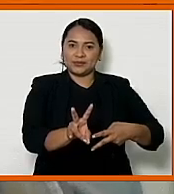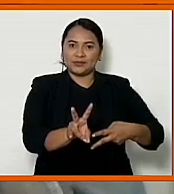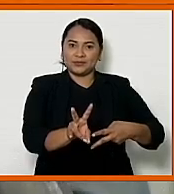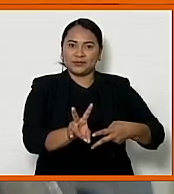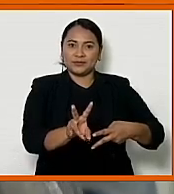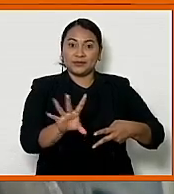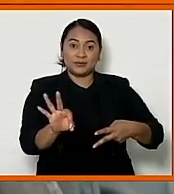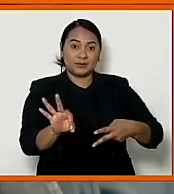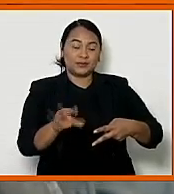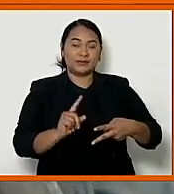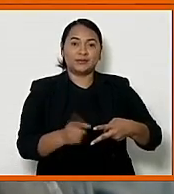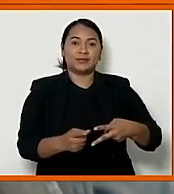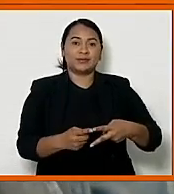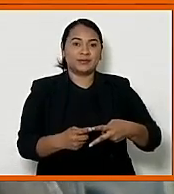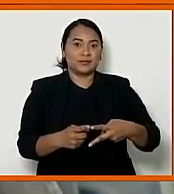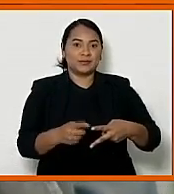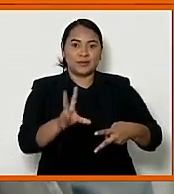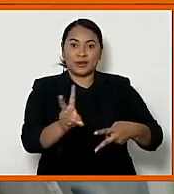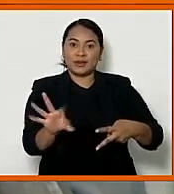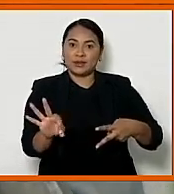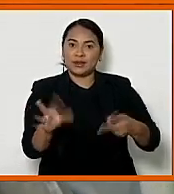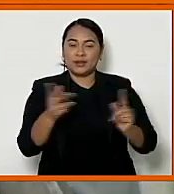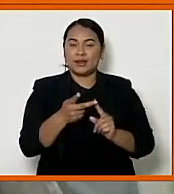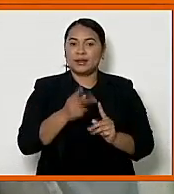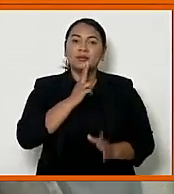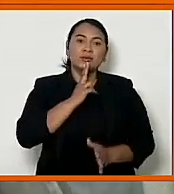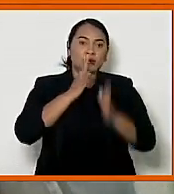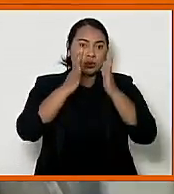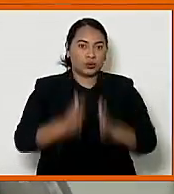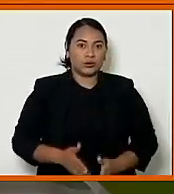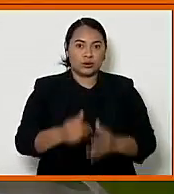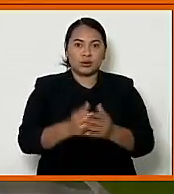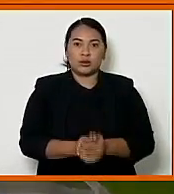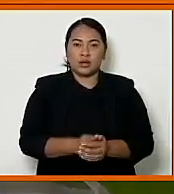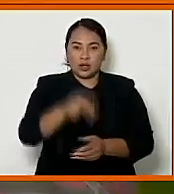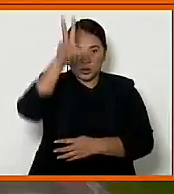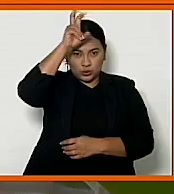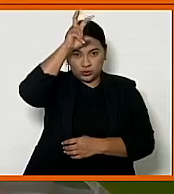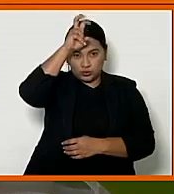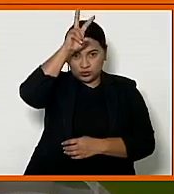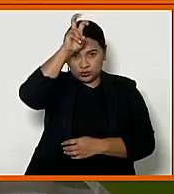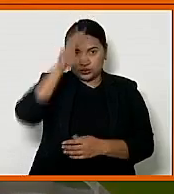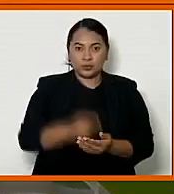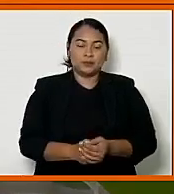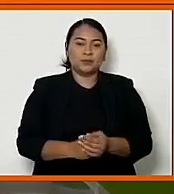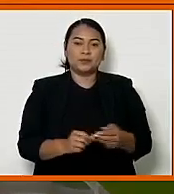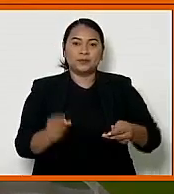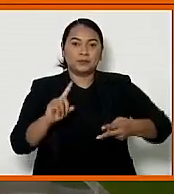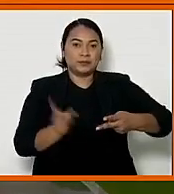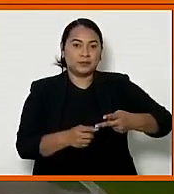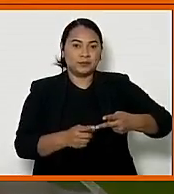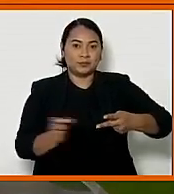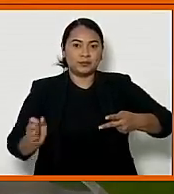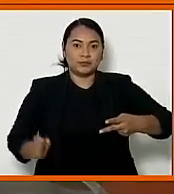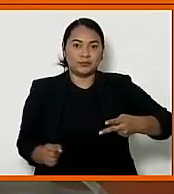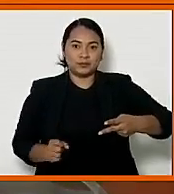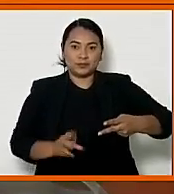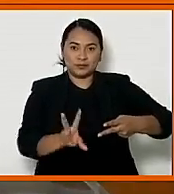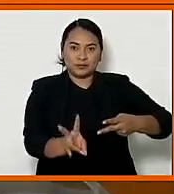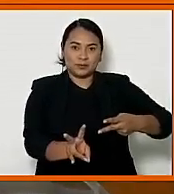el 9, primer número ganador, 79, con su catrachada chinche. Segundo número ganador, su primer dígito es el